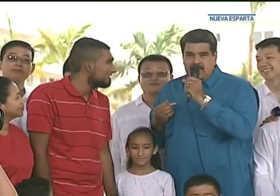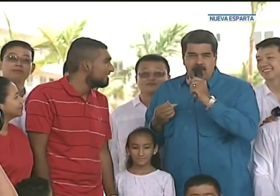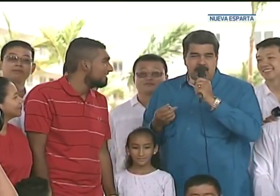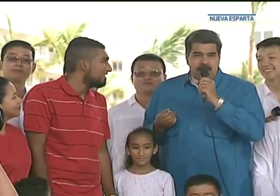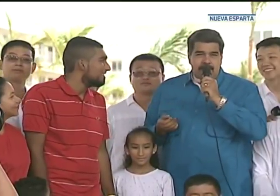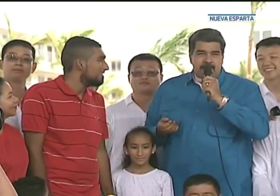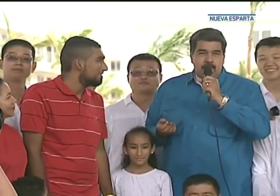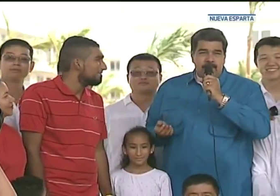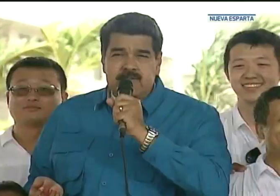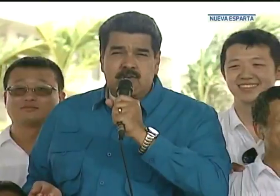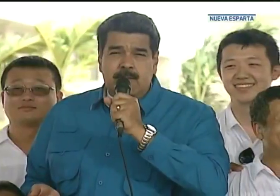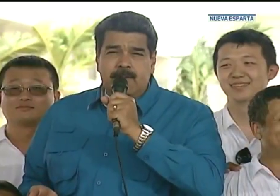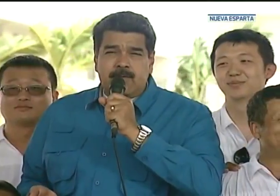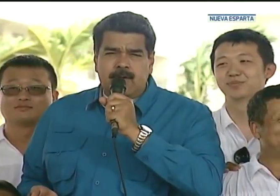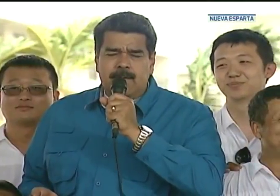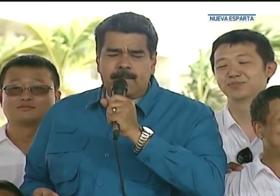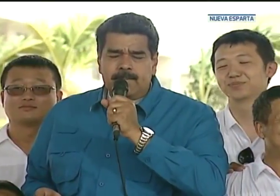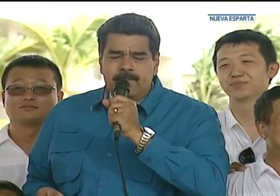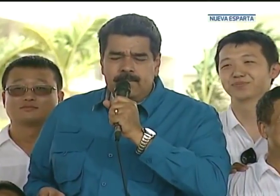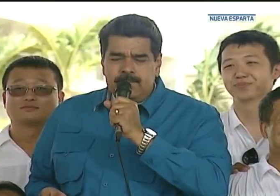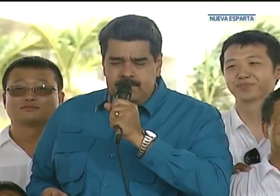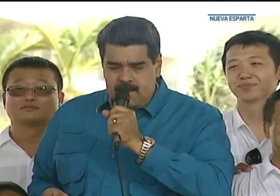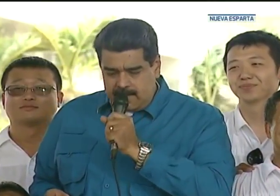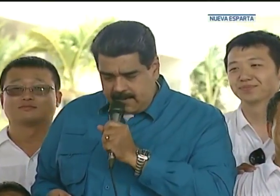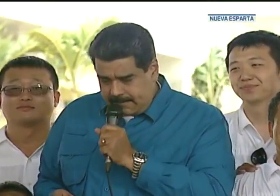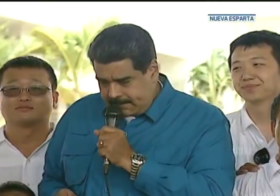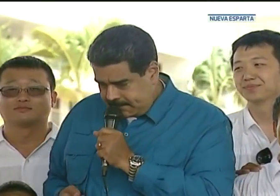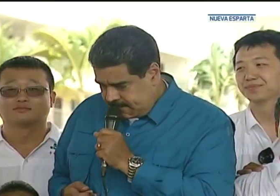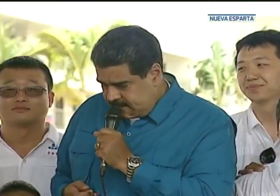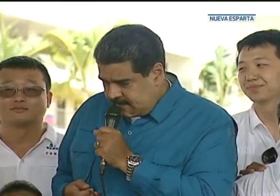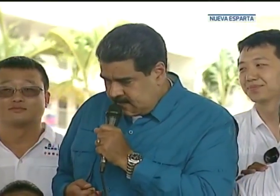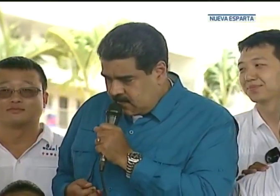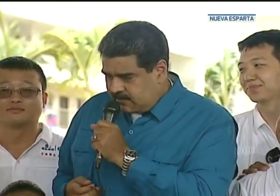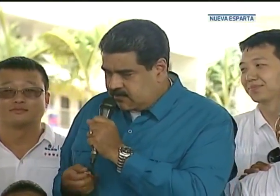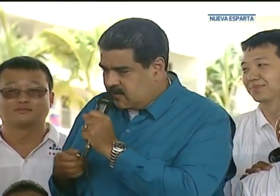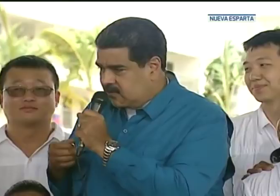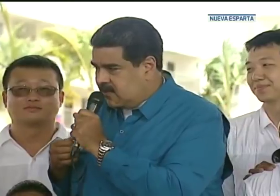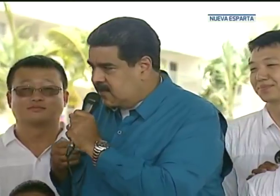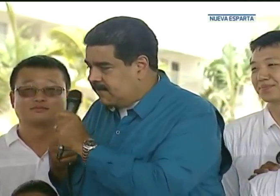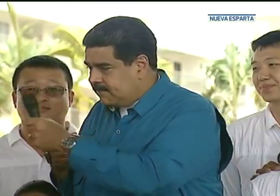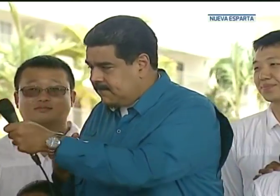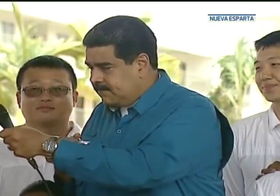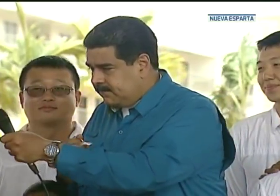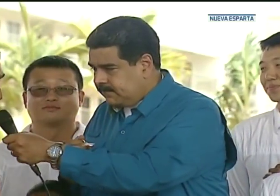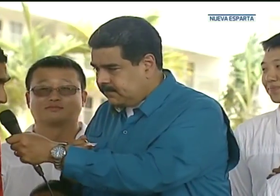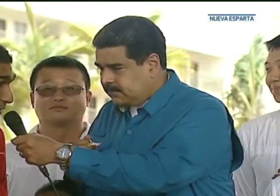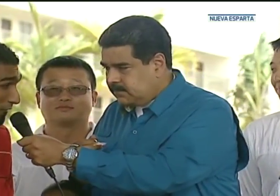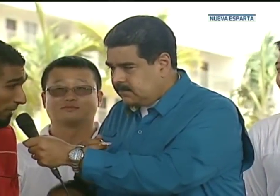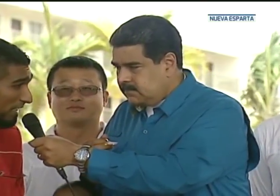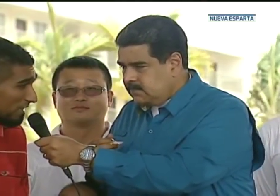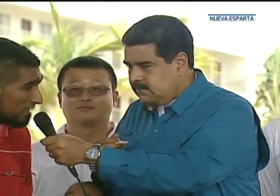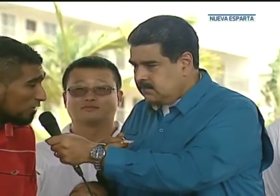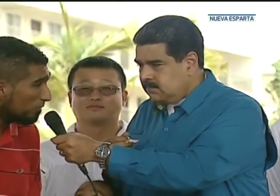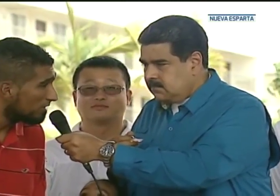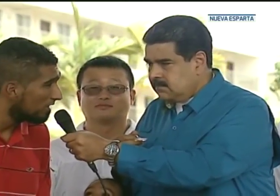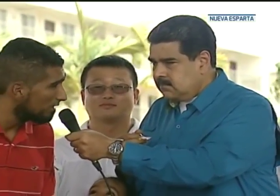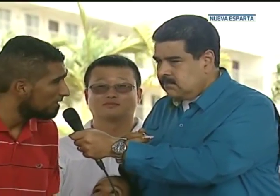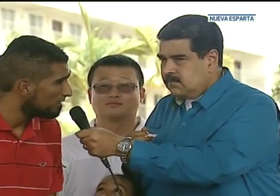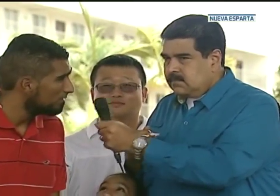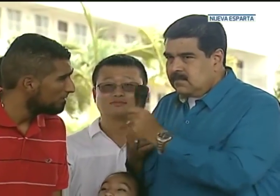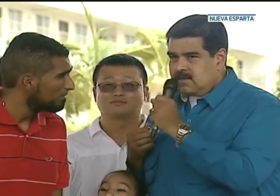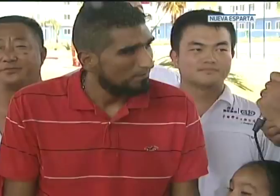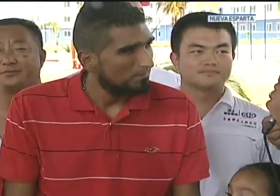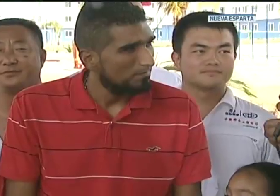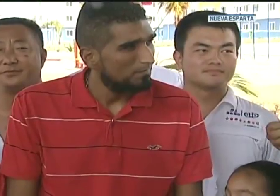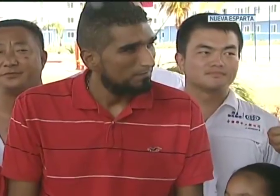presidente. Pastora, dame tus bendiciones, Pastora. Amén. ¿Cuántos hijos tienes? Tengo una familia de 3 hijos,